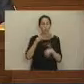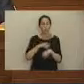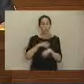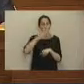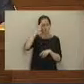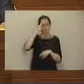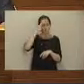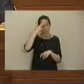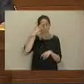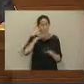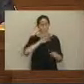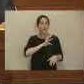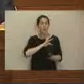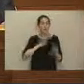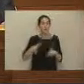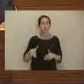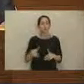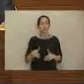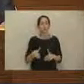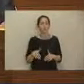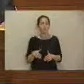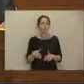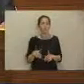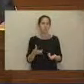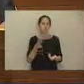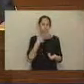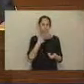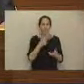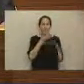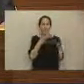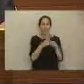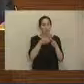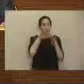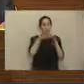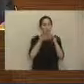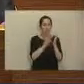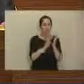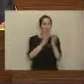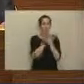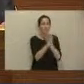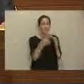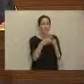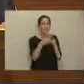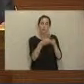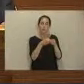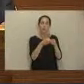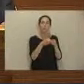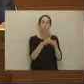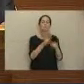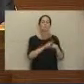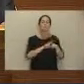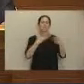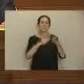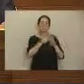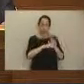hechos del elemento diferencial que constituye la base de este equipo de tratamiento asertivo comunitario. Y dice, el equipo se